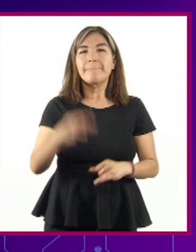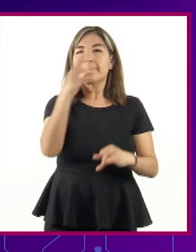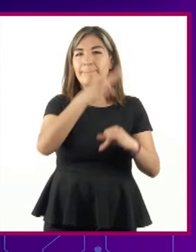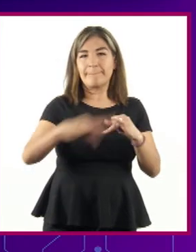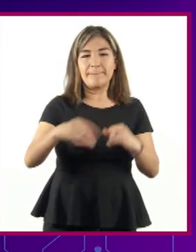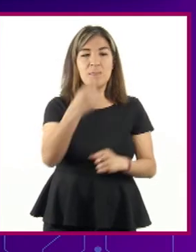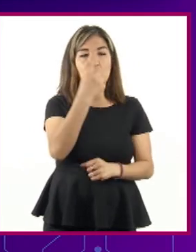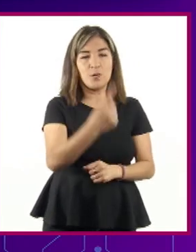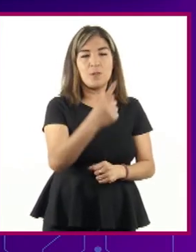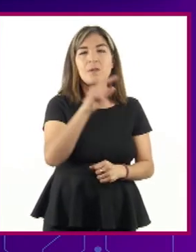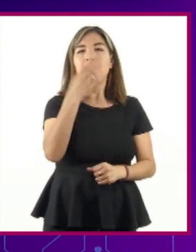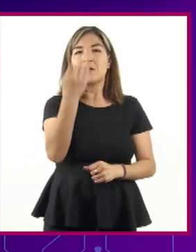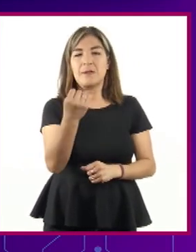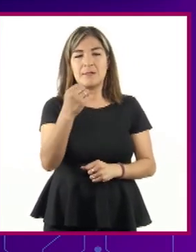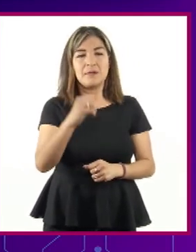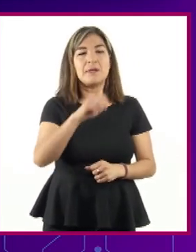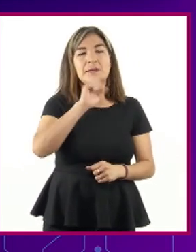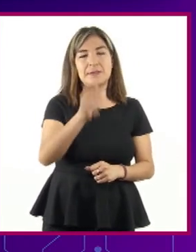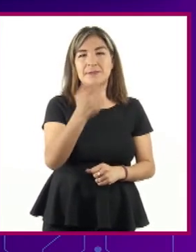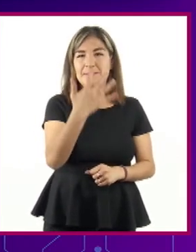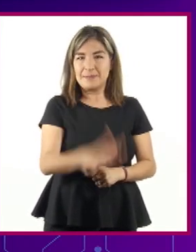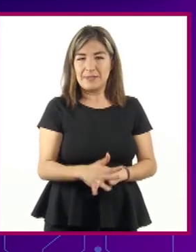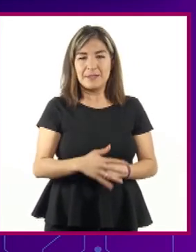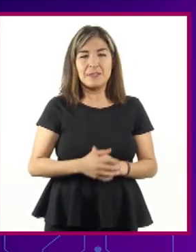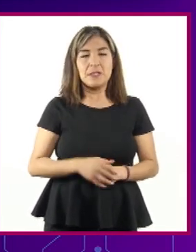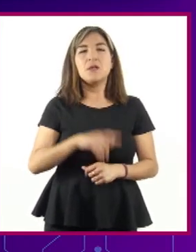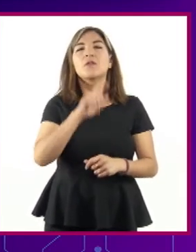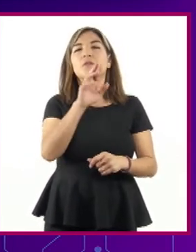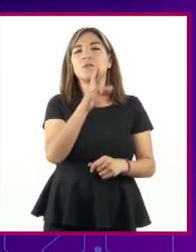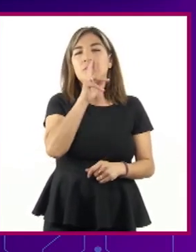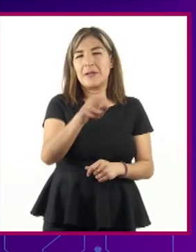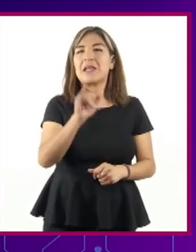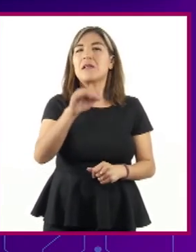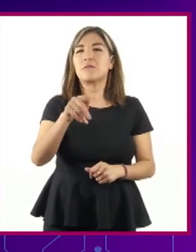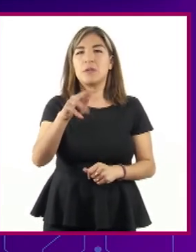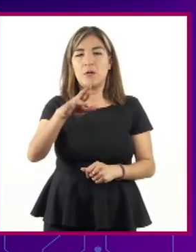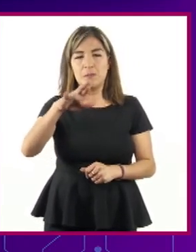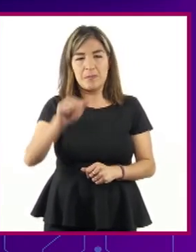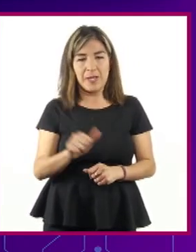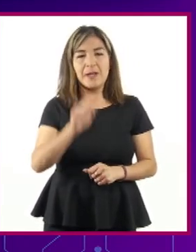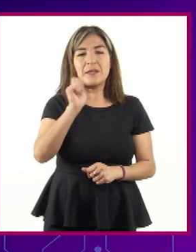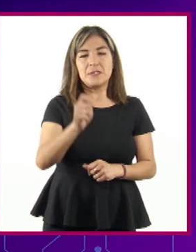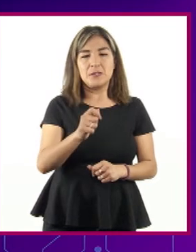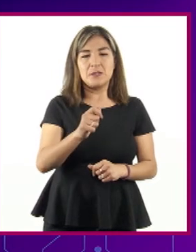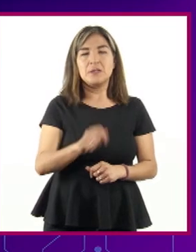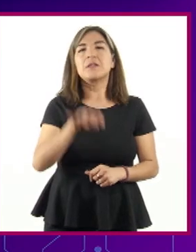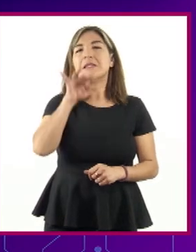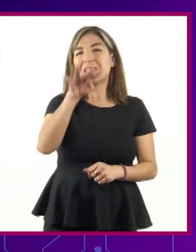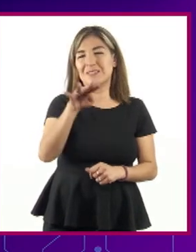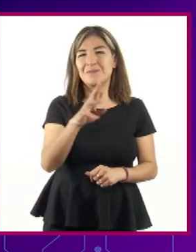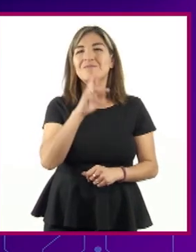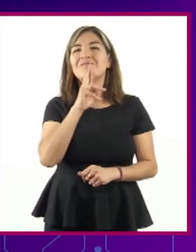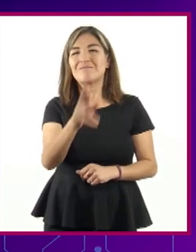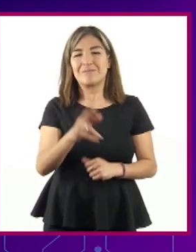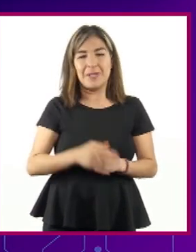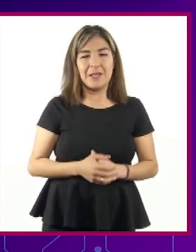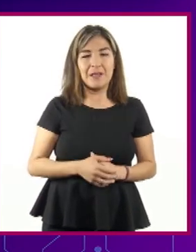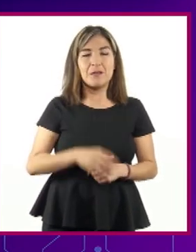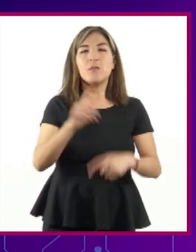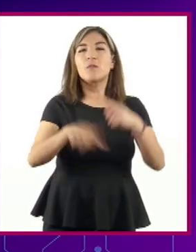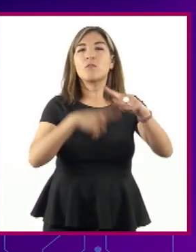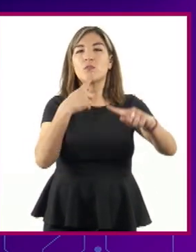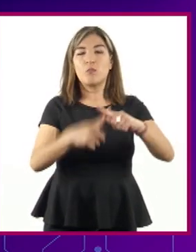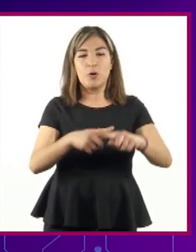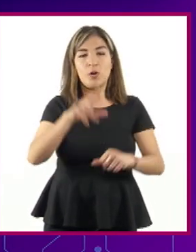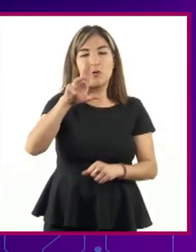un entero 9 décimos, procedemos a convertirlo a una fracción impropia, cuyo resultado es 19 décimos, que